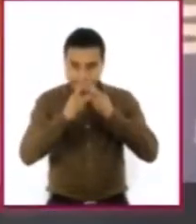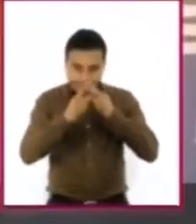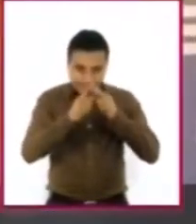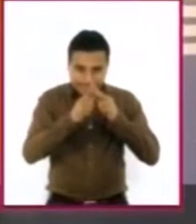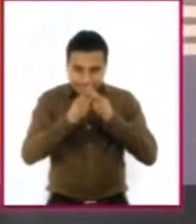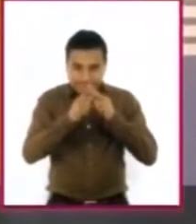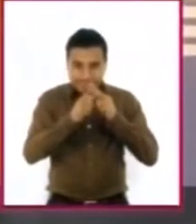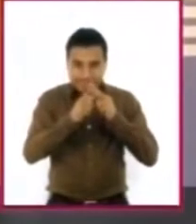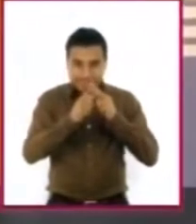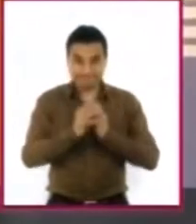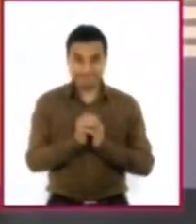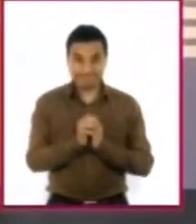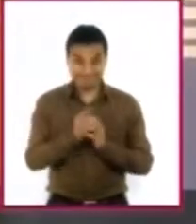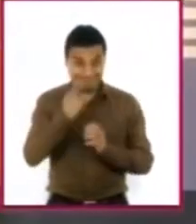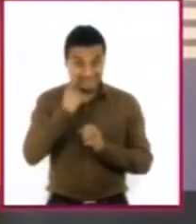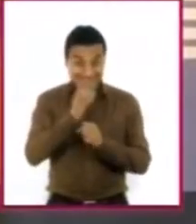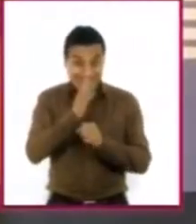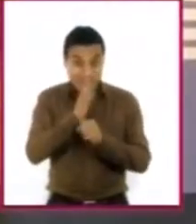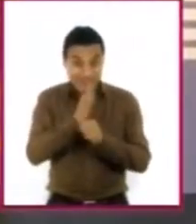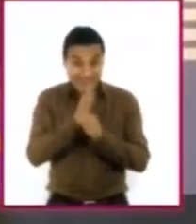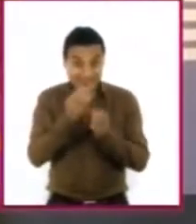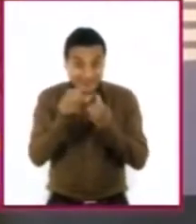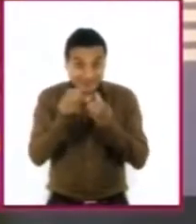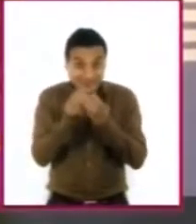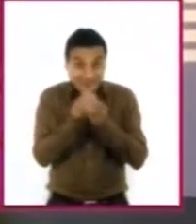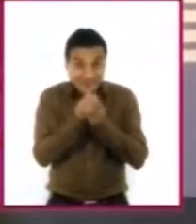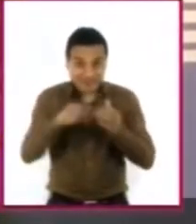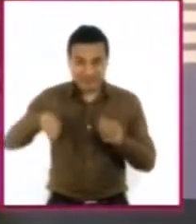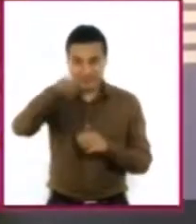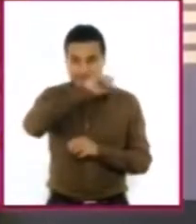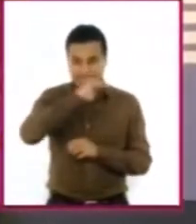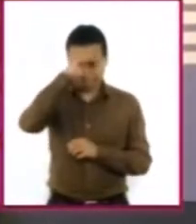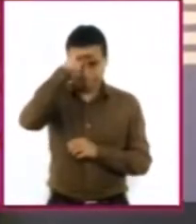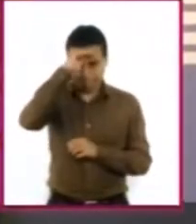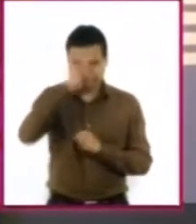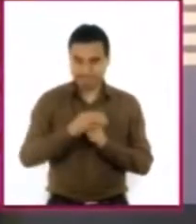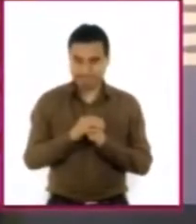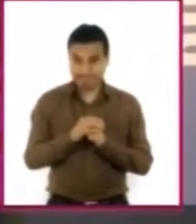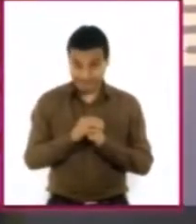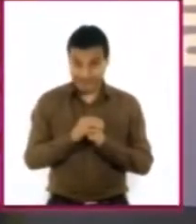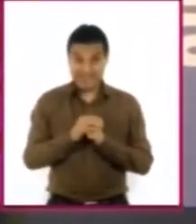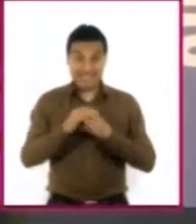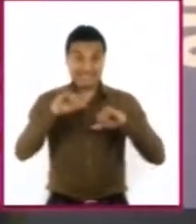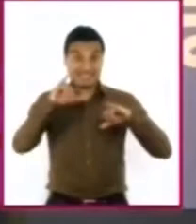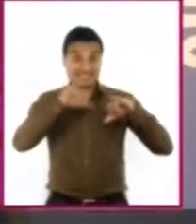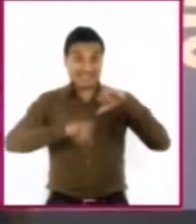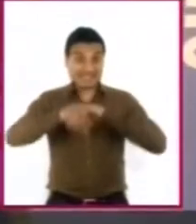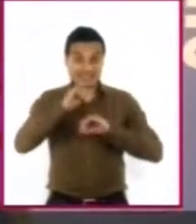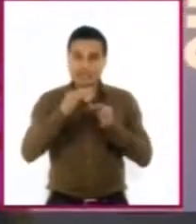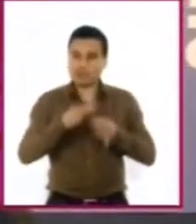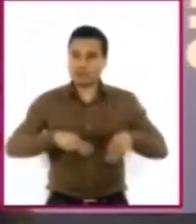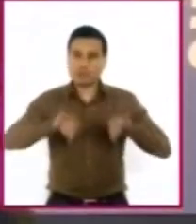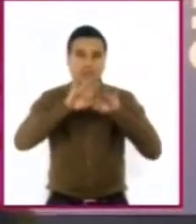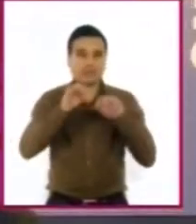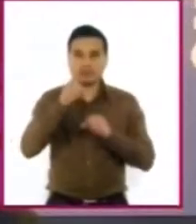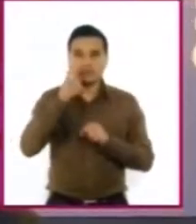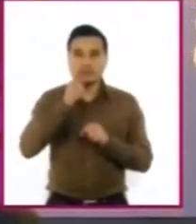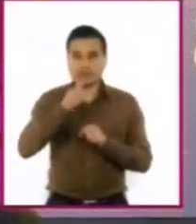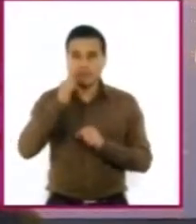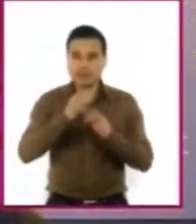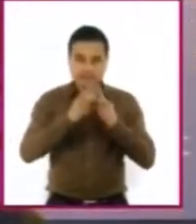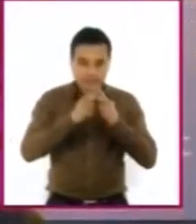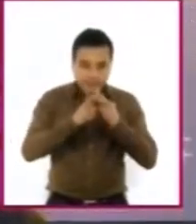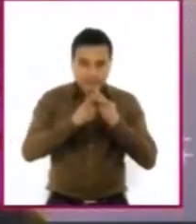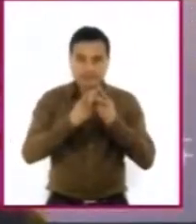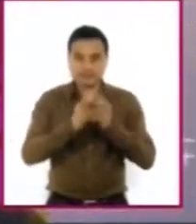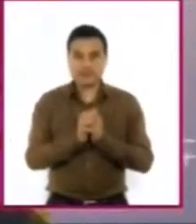En esta sesión reflexionarán acerca de la importancia de la medición en la ciencia. En particular, cómo se mide la